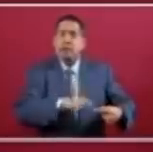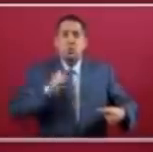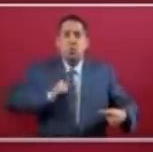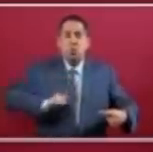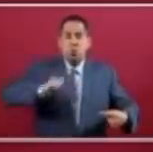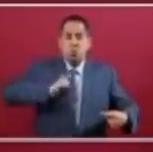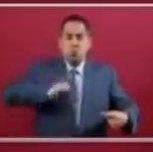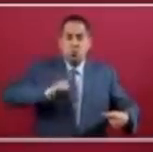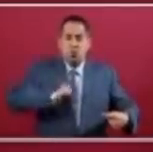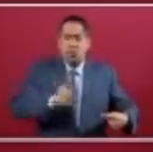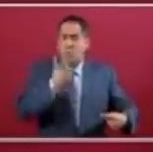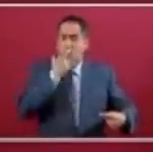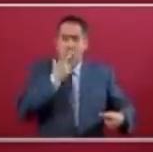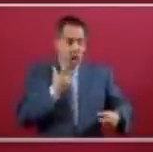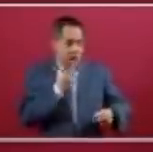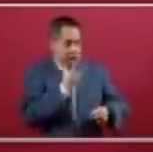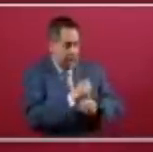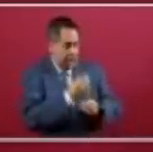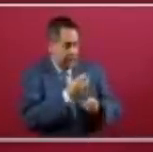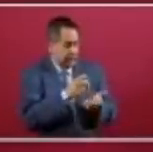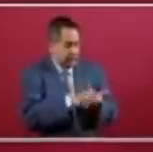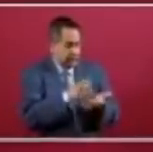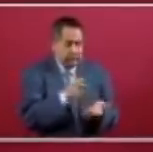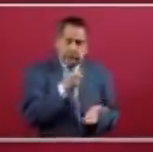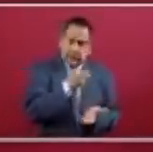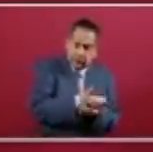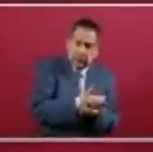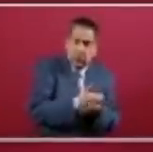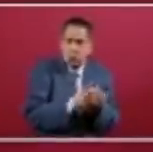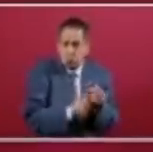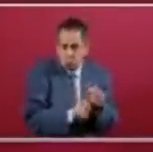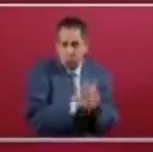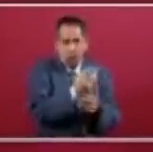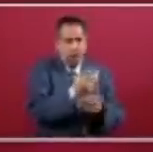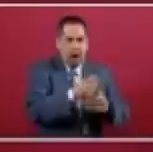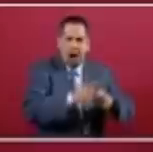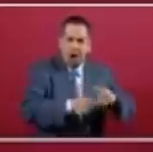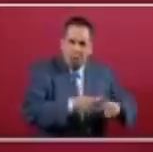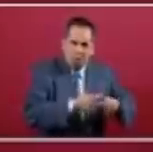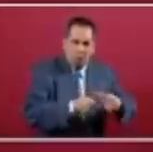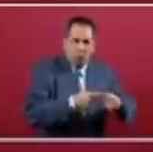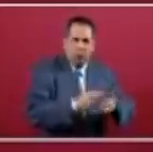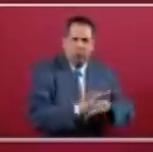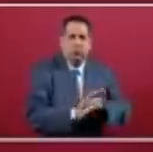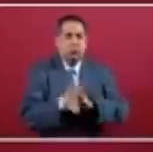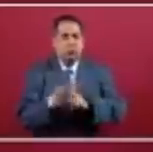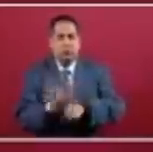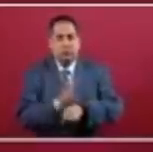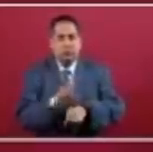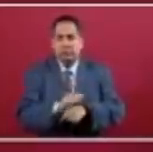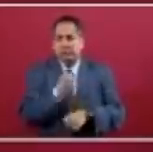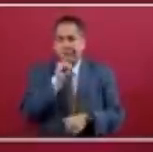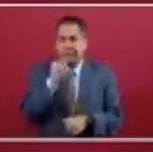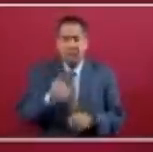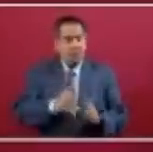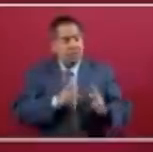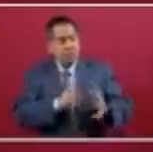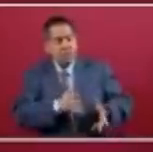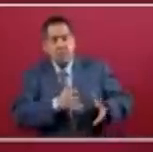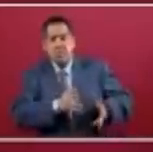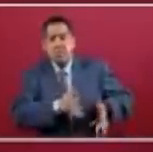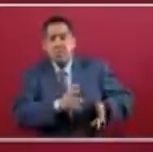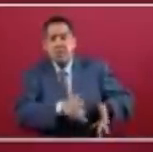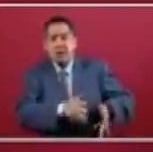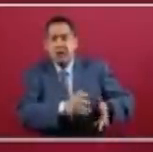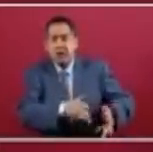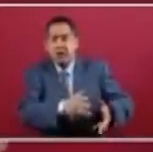porque no se invirtió para que estas plantas